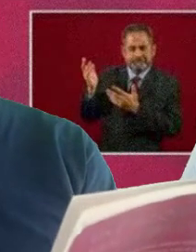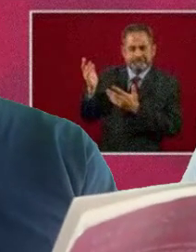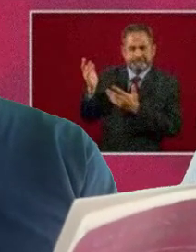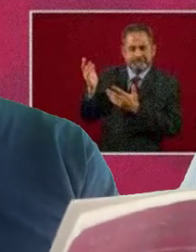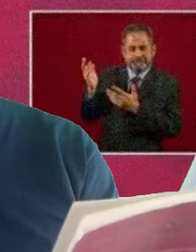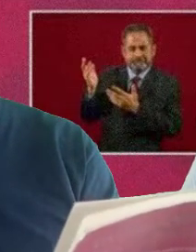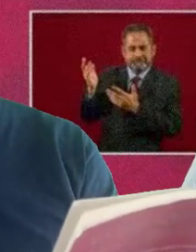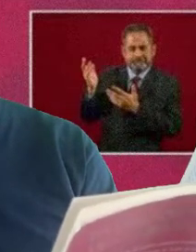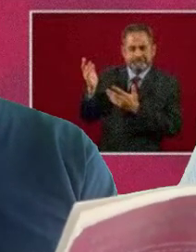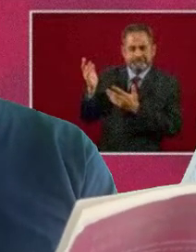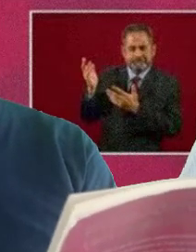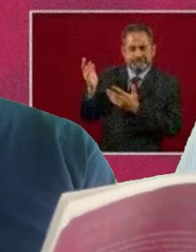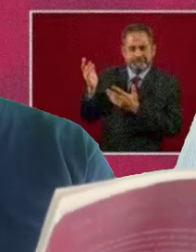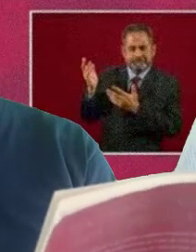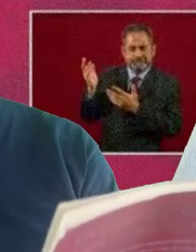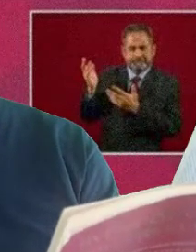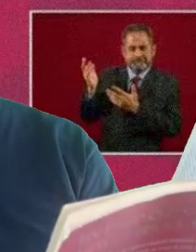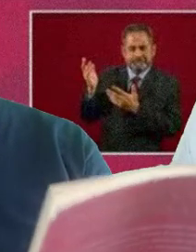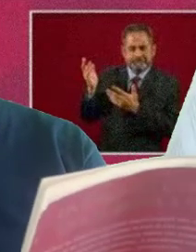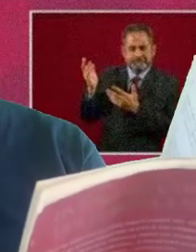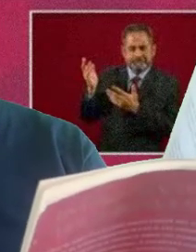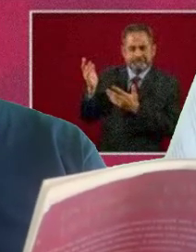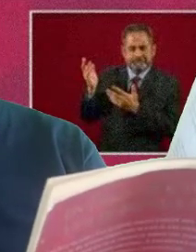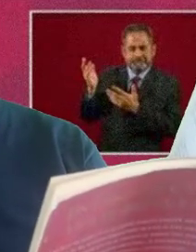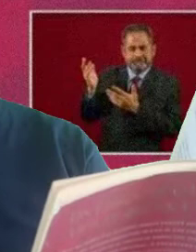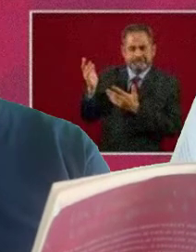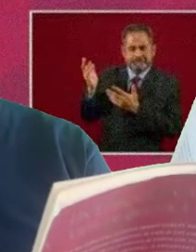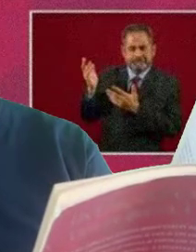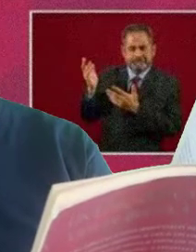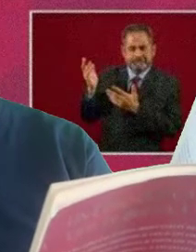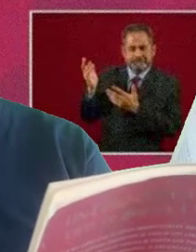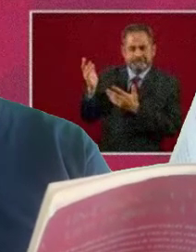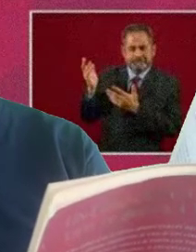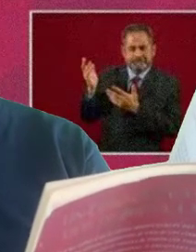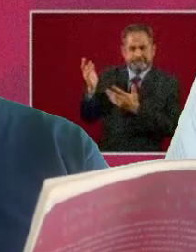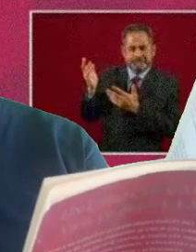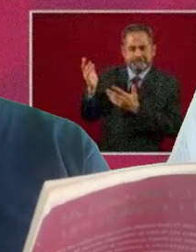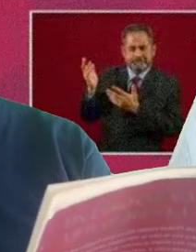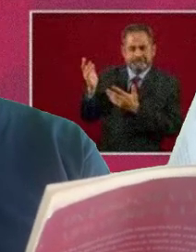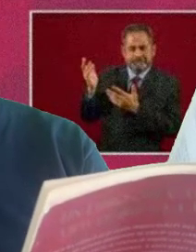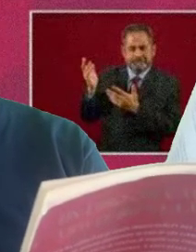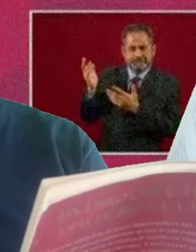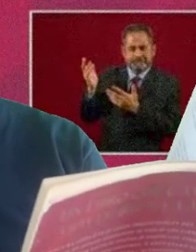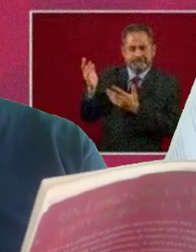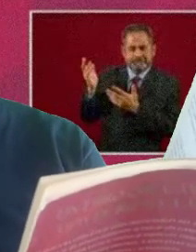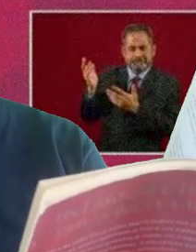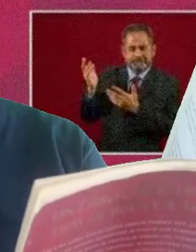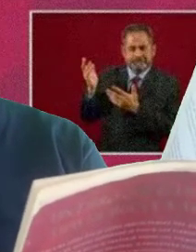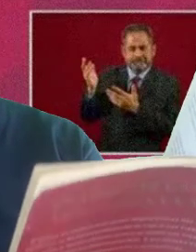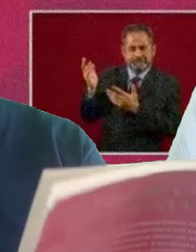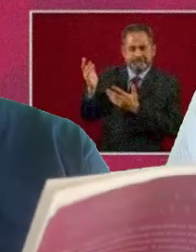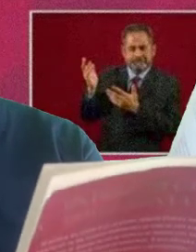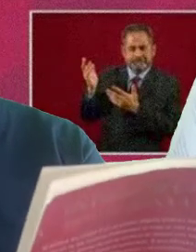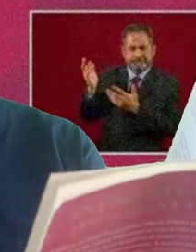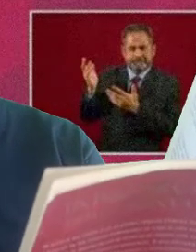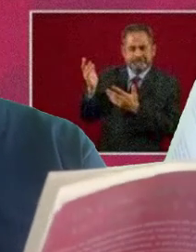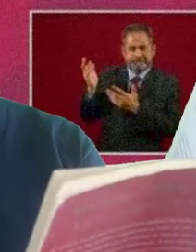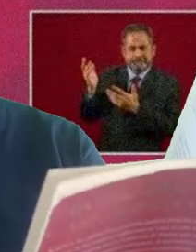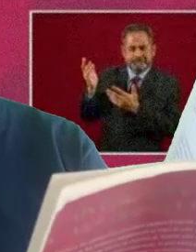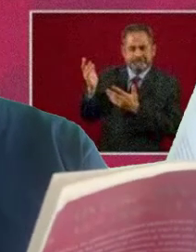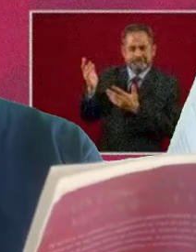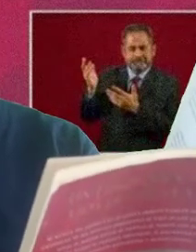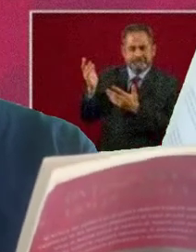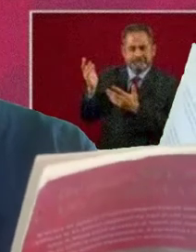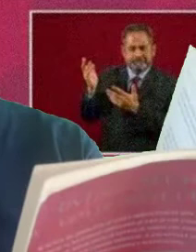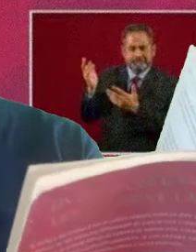matemática de los líderes al menos todos los líderes que se conocen los líderes que quieran moverse rápido quieren ver la visión